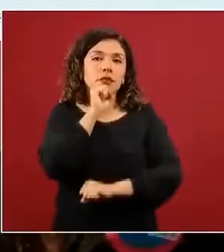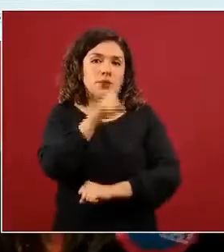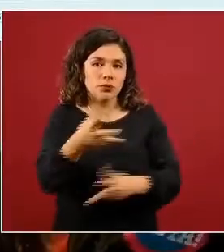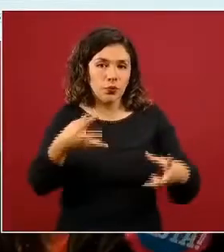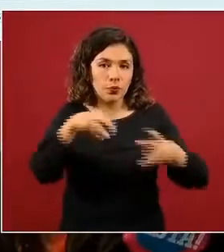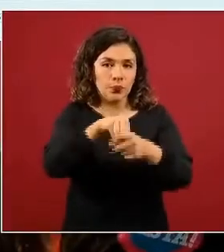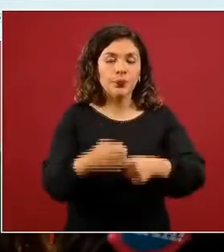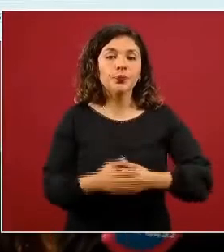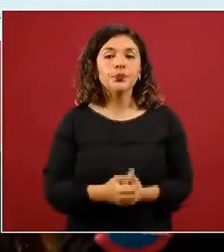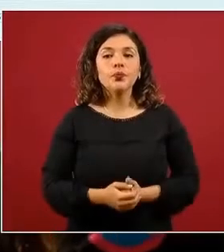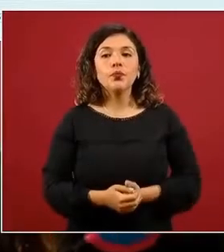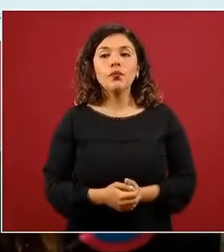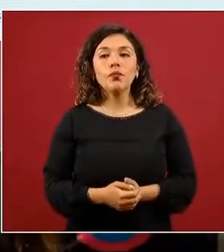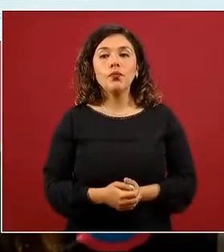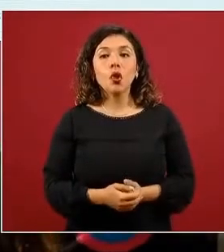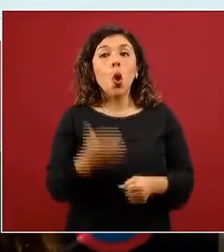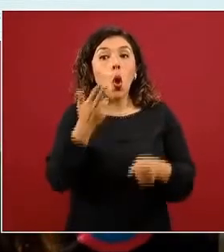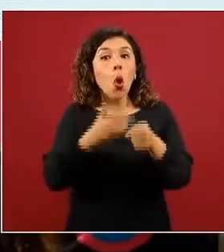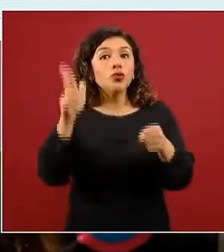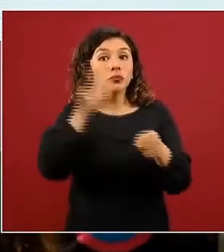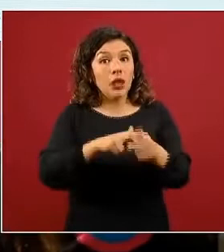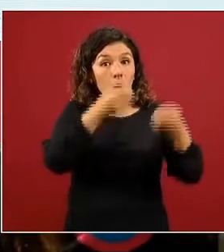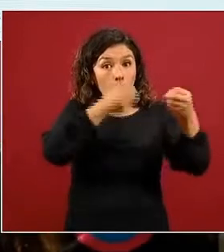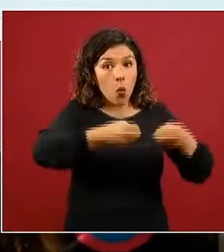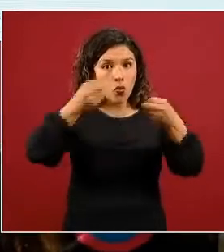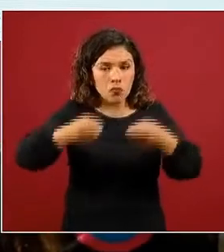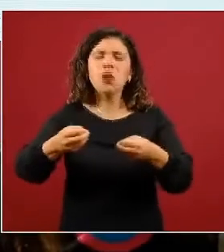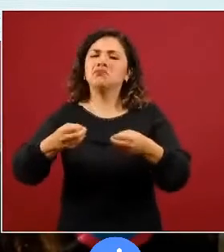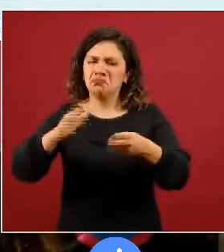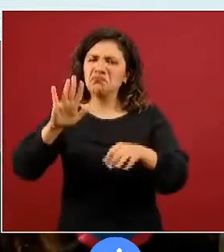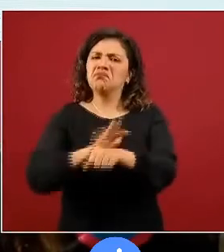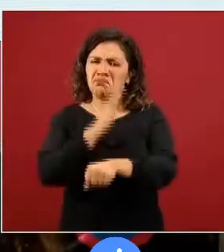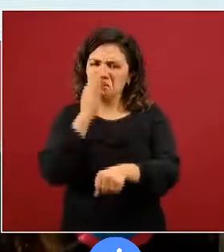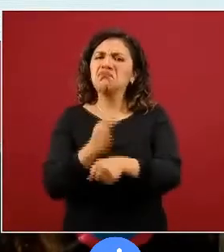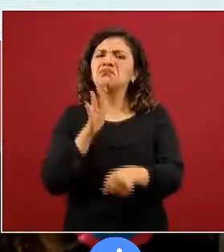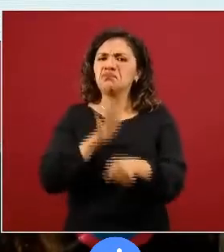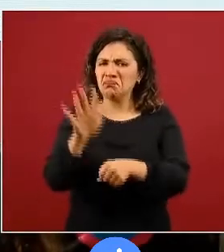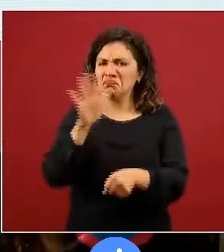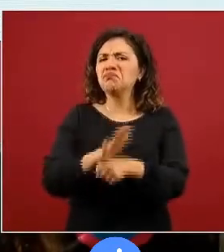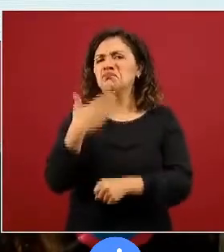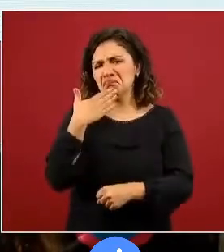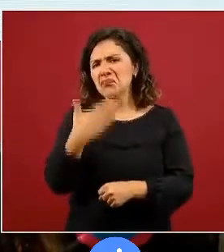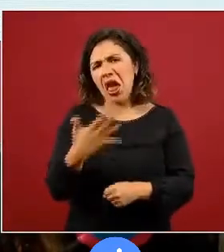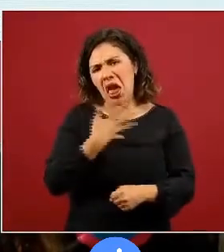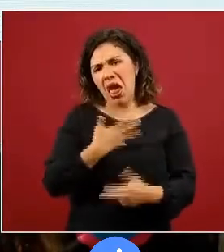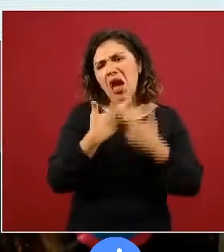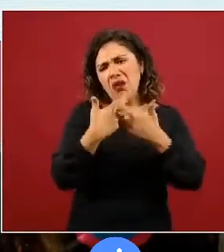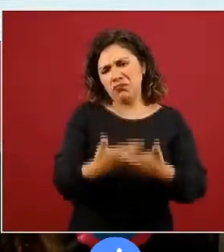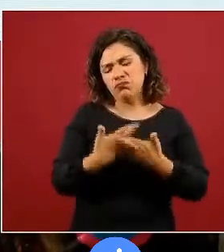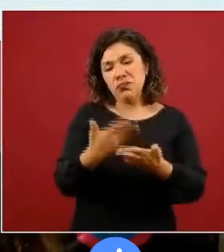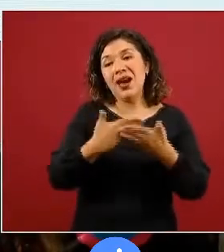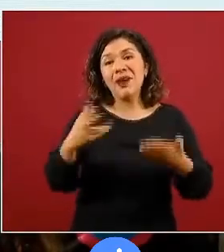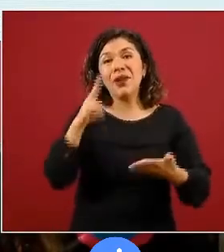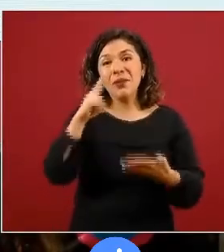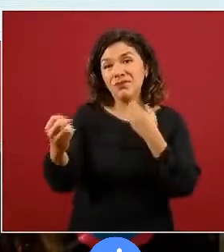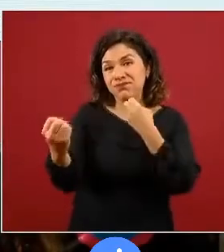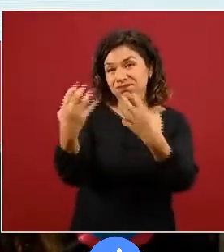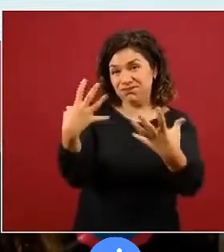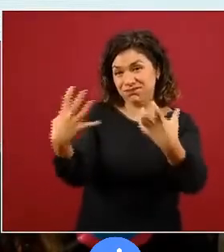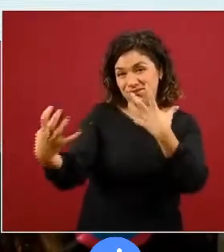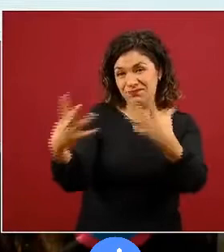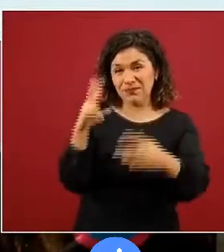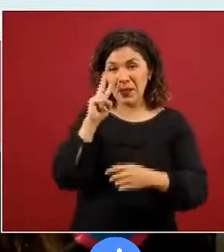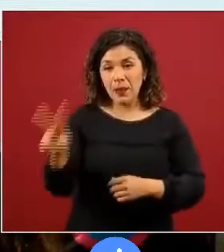La siguiente. Su ocupación hospitalaria todavía es razonablemente cómoda. Vamos a ver ahora la animación, si le hacemos